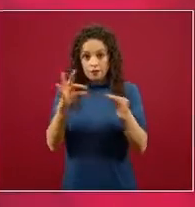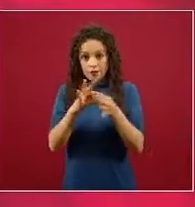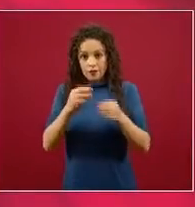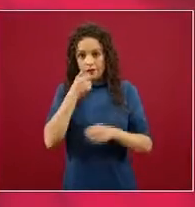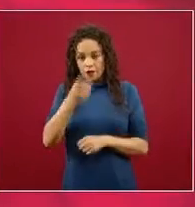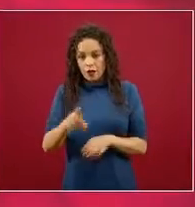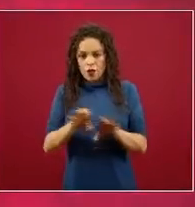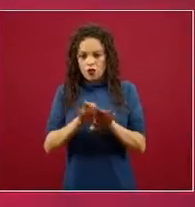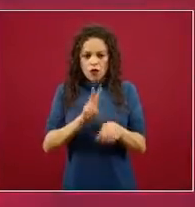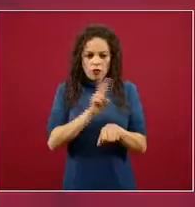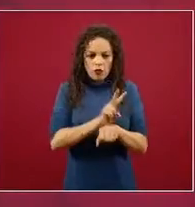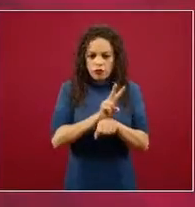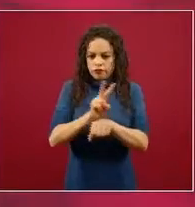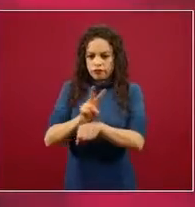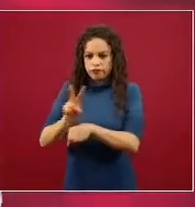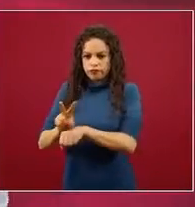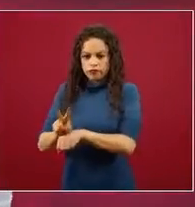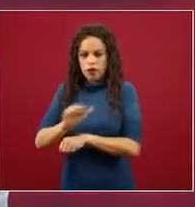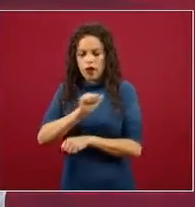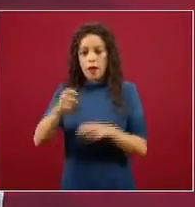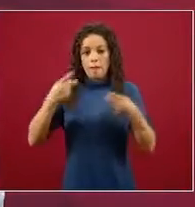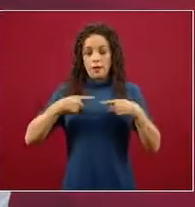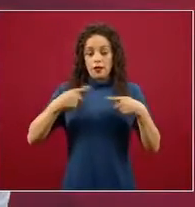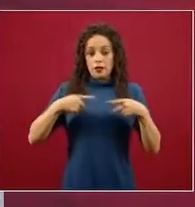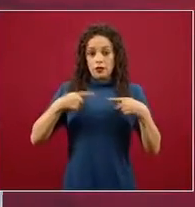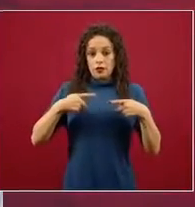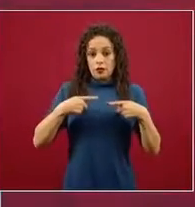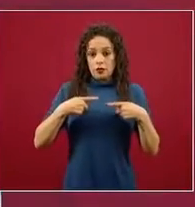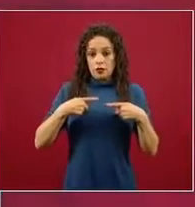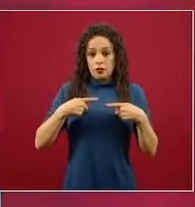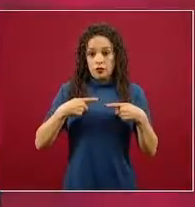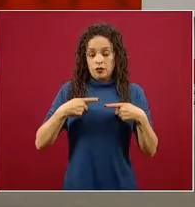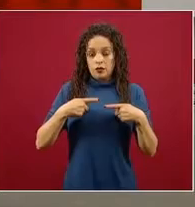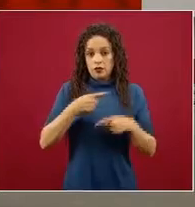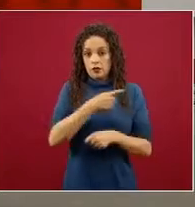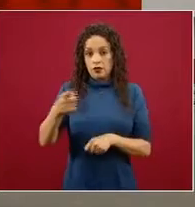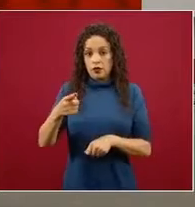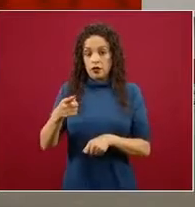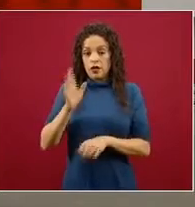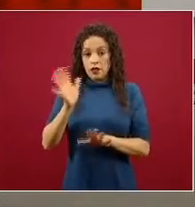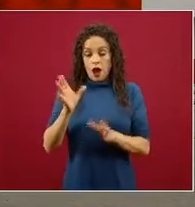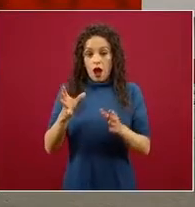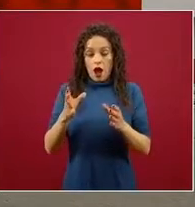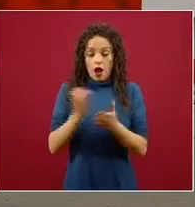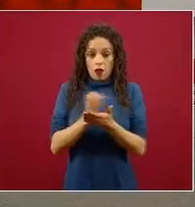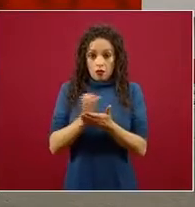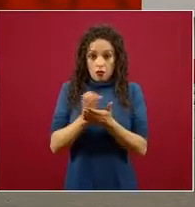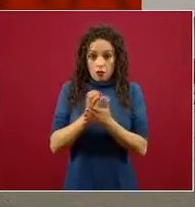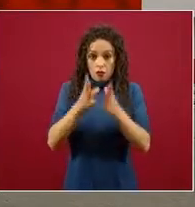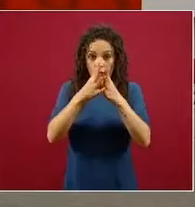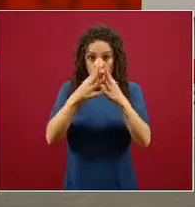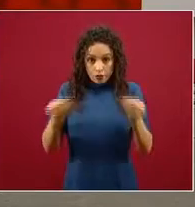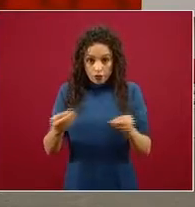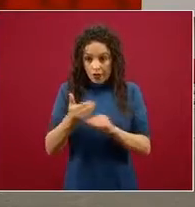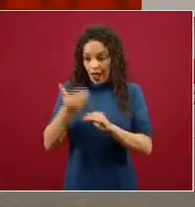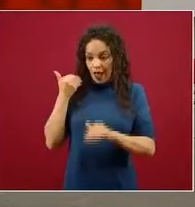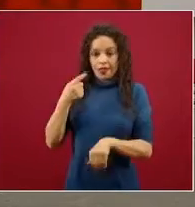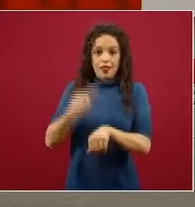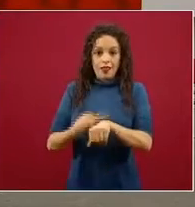seguimiento, el seguimiento clínico de las personas, es decir, médico de las personas que presentaron